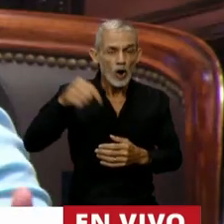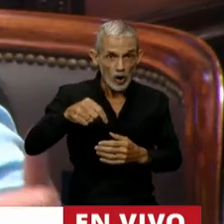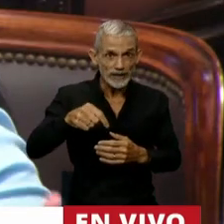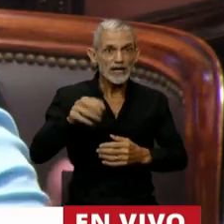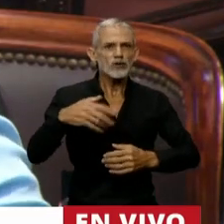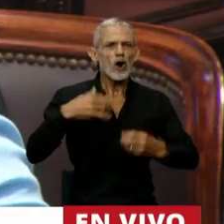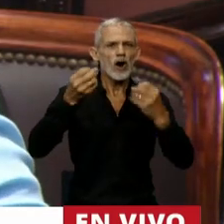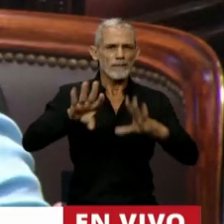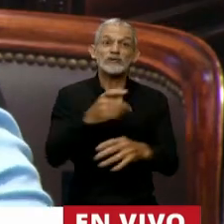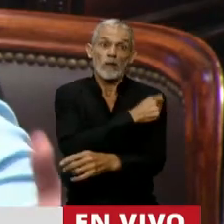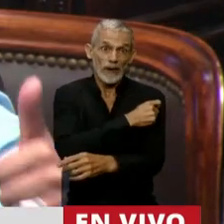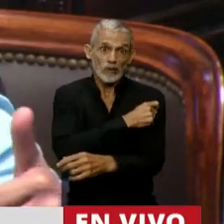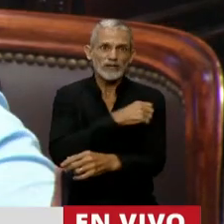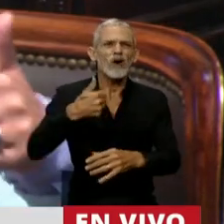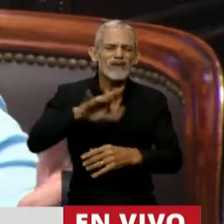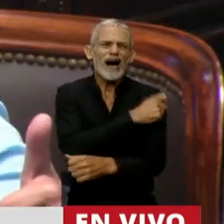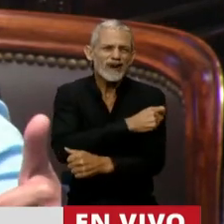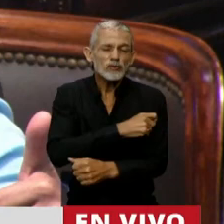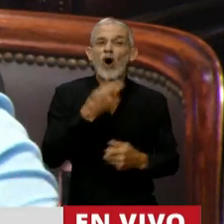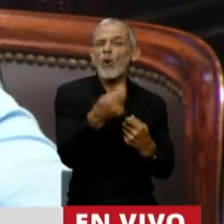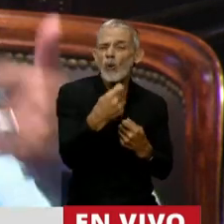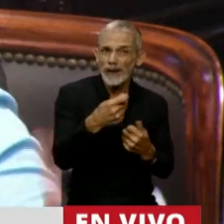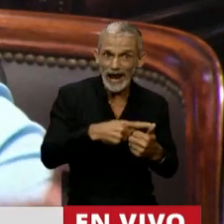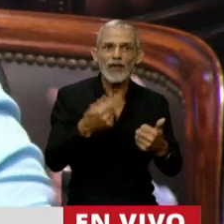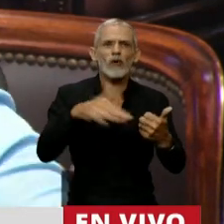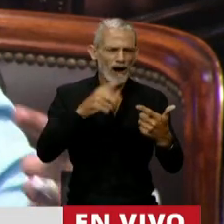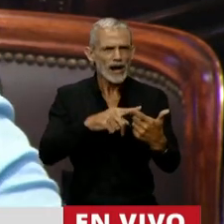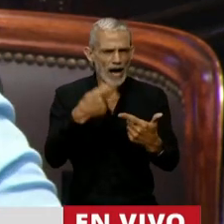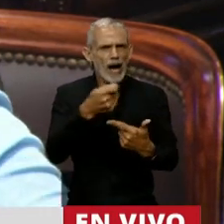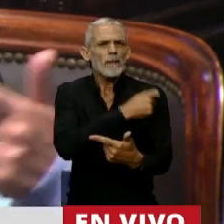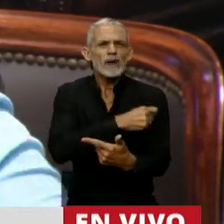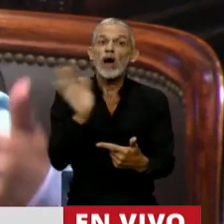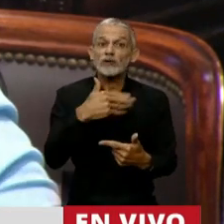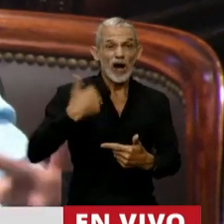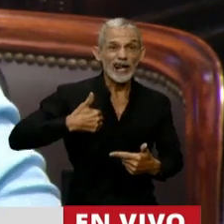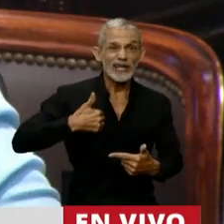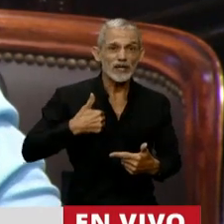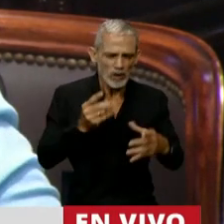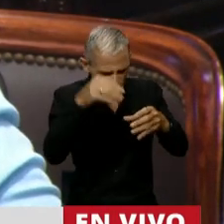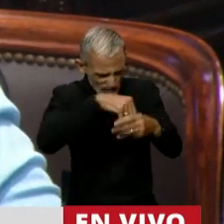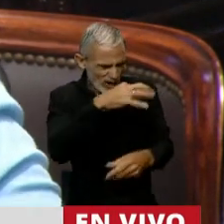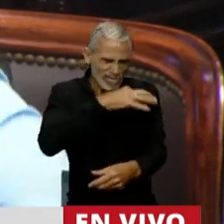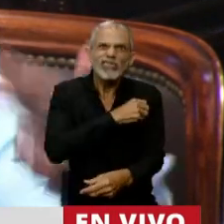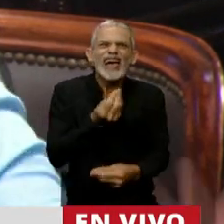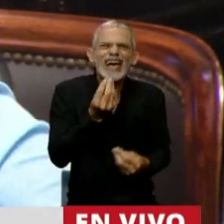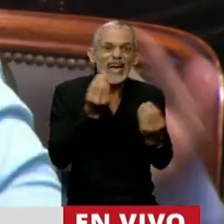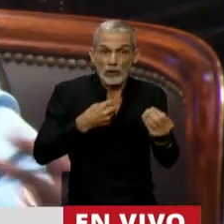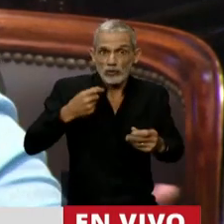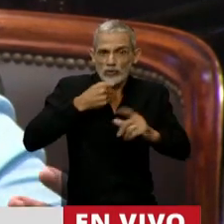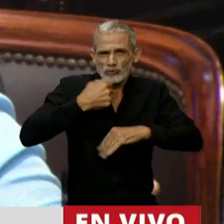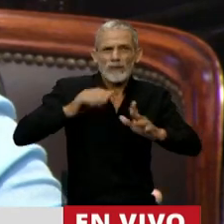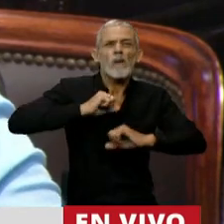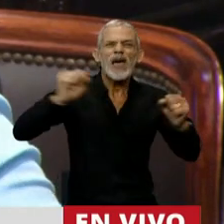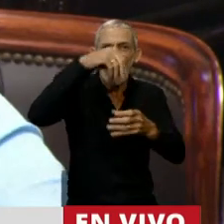hoy comenzó la vacunación. Van a vacunar al jubilado, van a vacunar a los argentinos sin saber qué mierda nos van a inocular y también